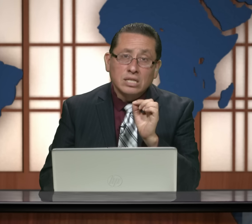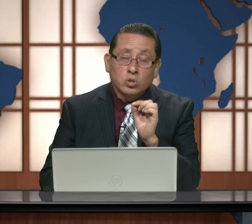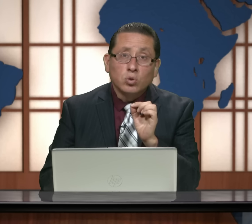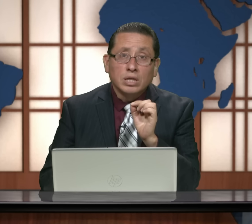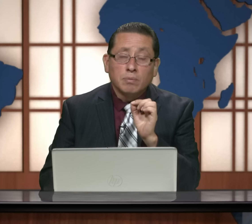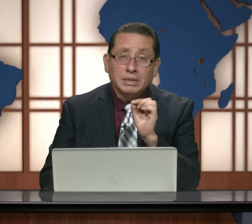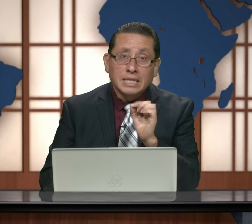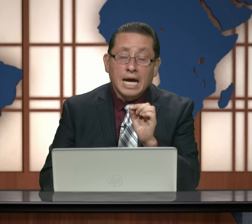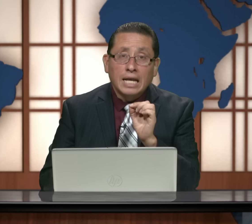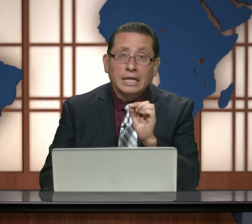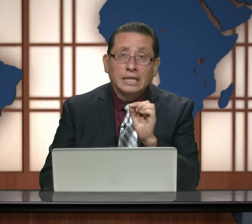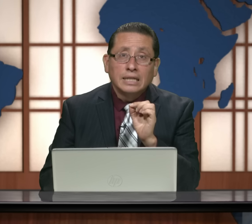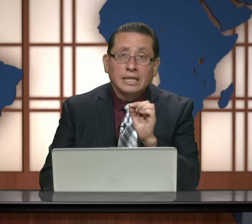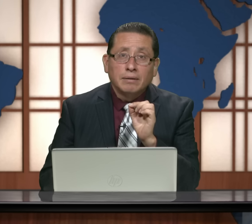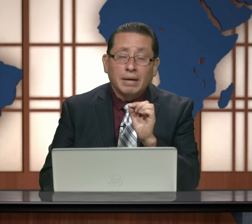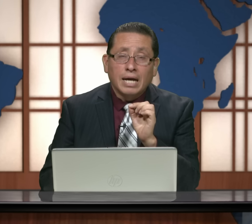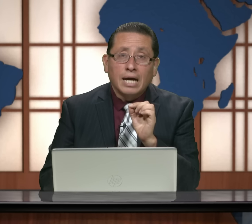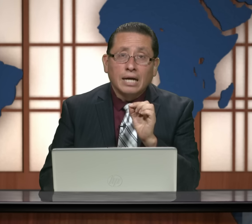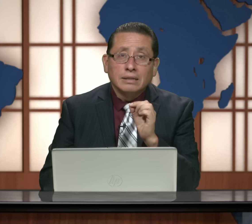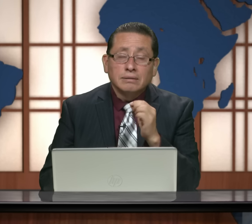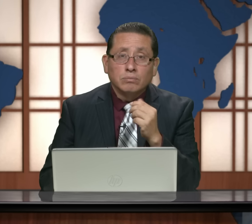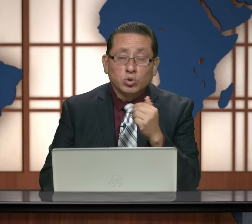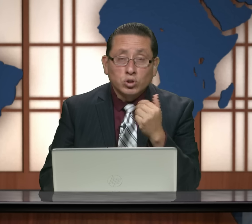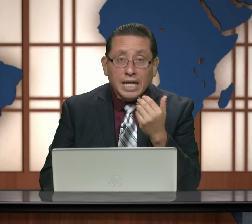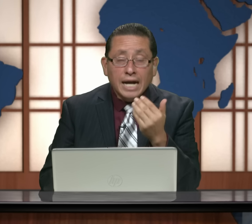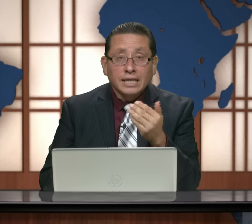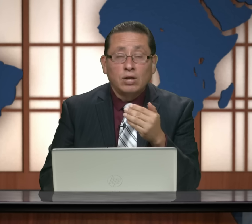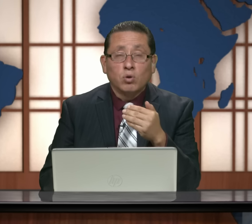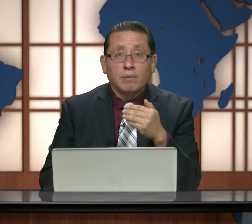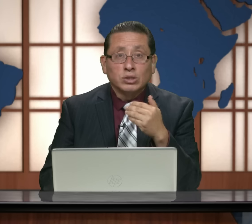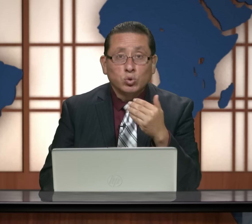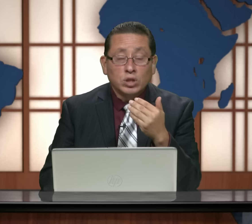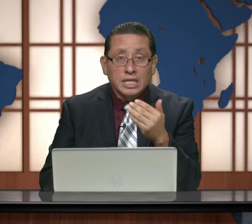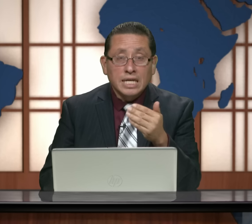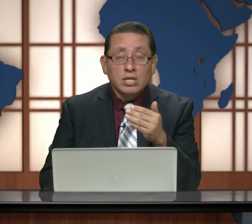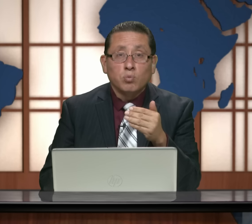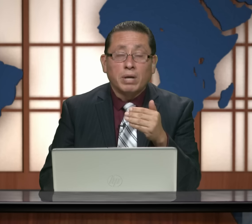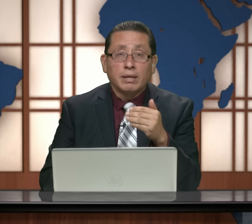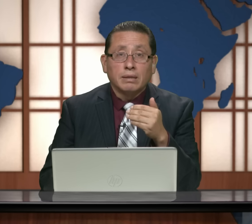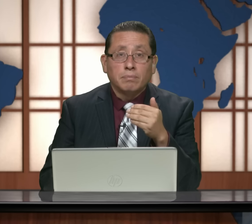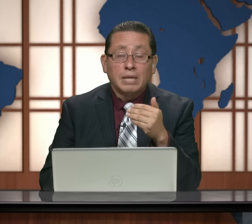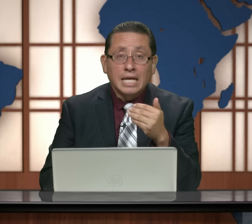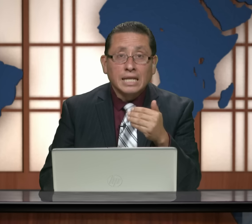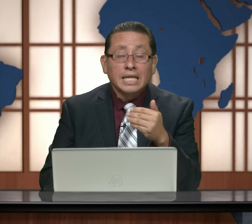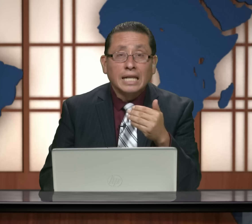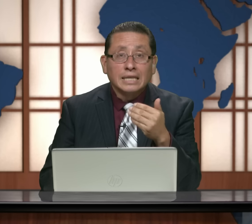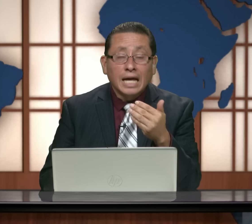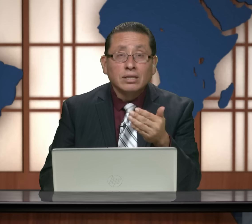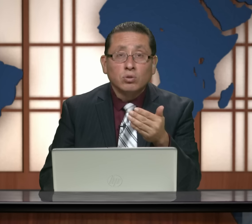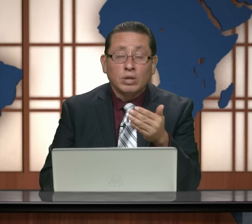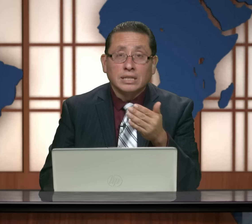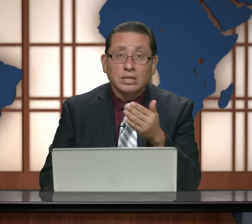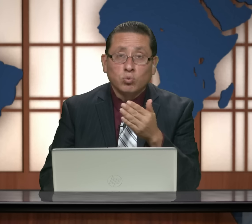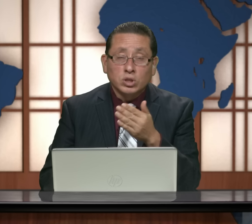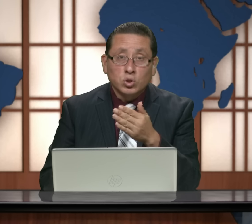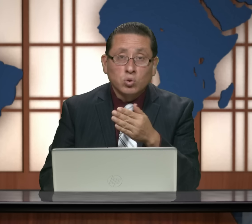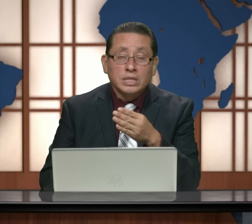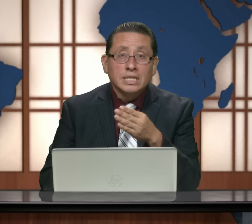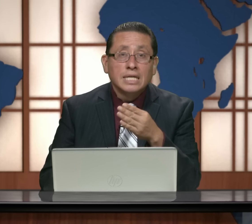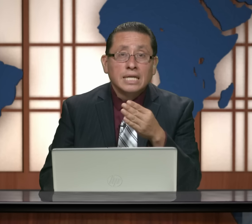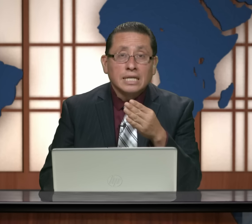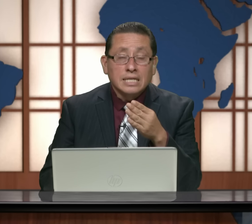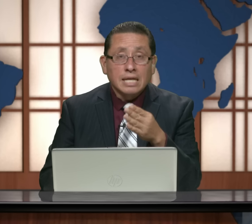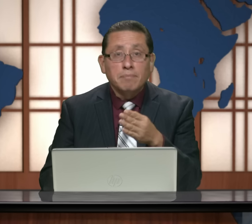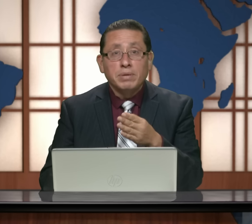esta edición especial, para mostrarte lo que va sucediendo, para tenerte al tanto de las